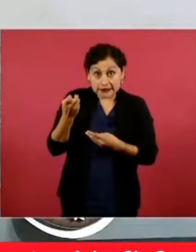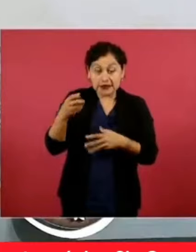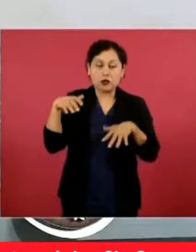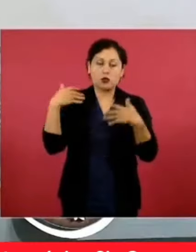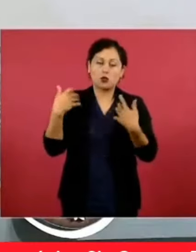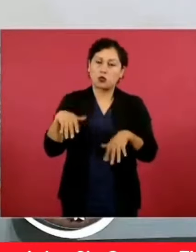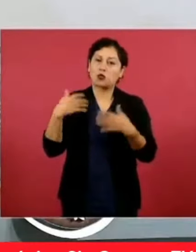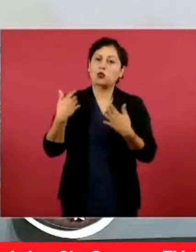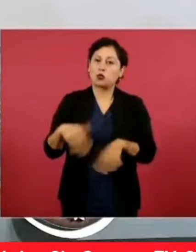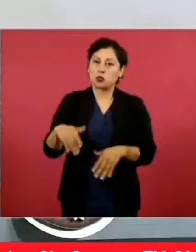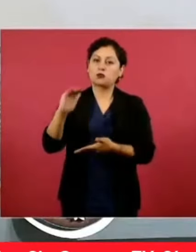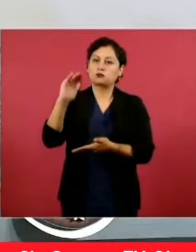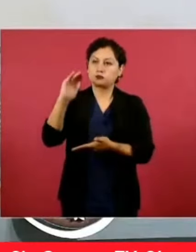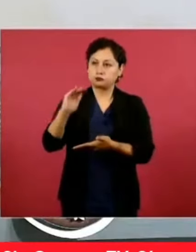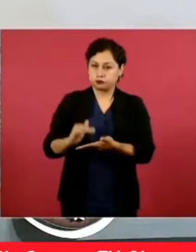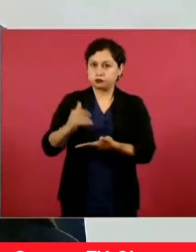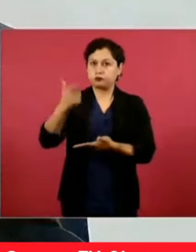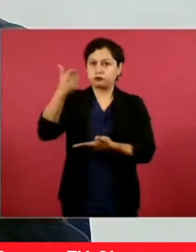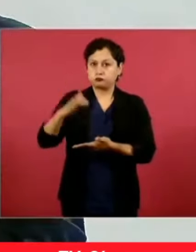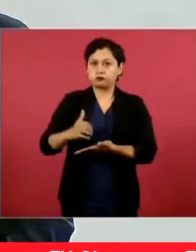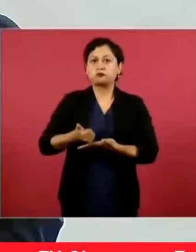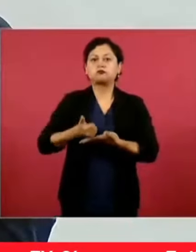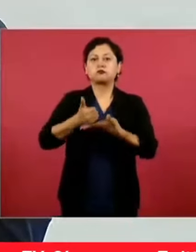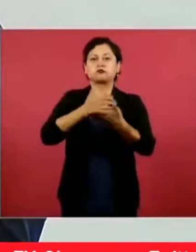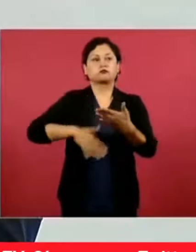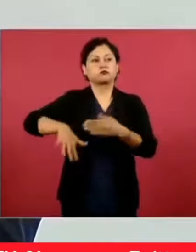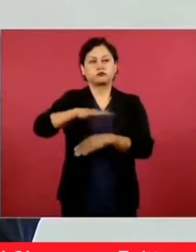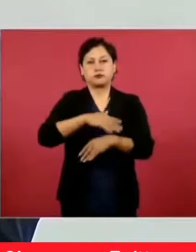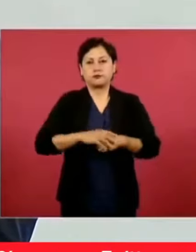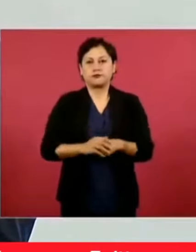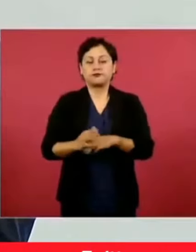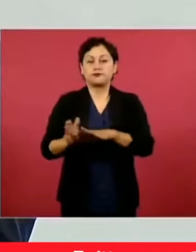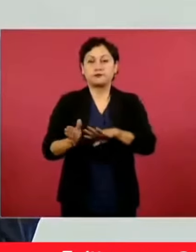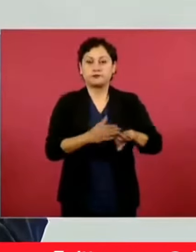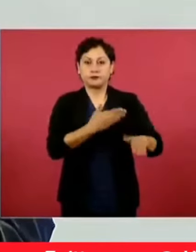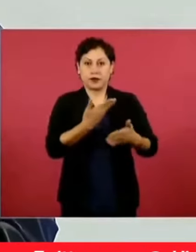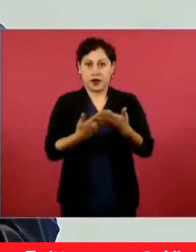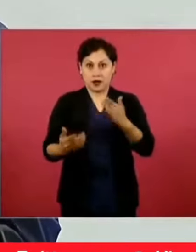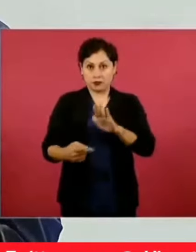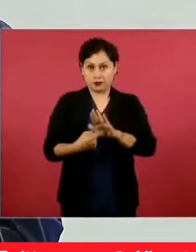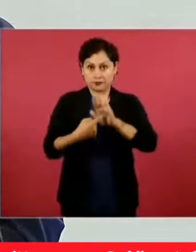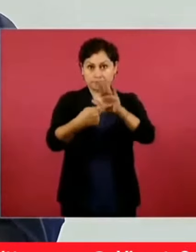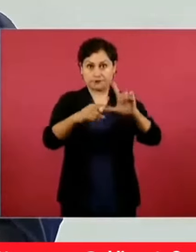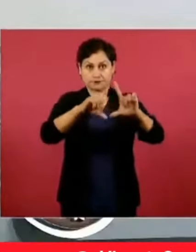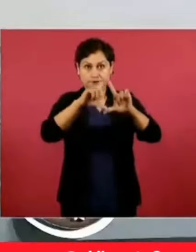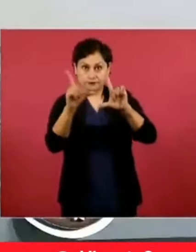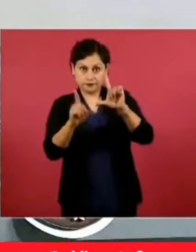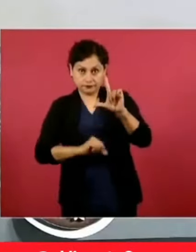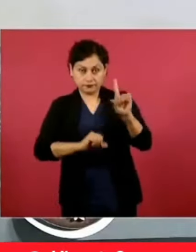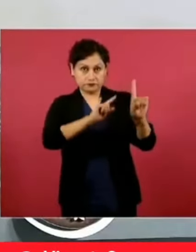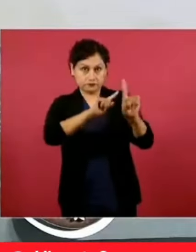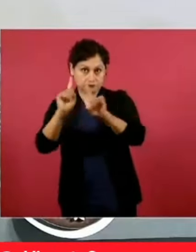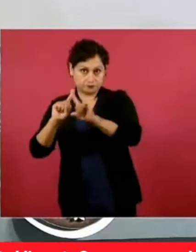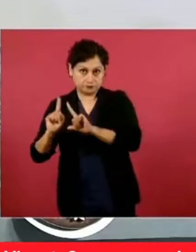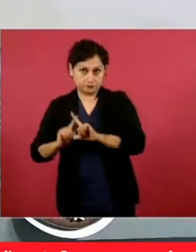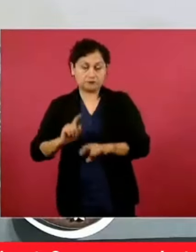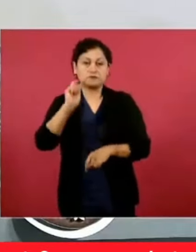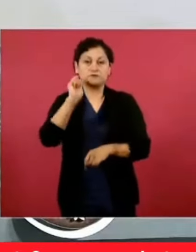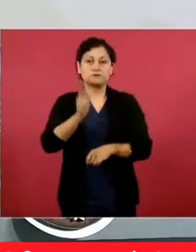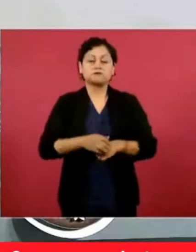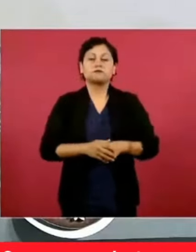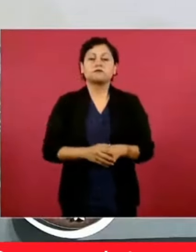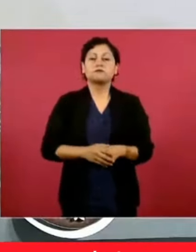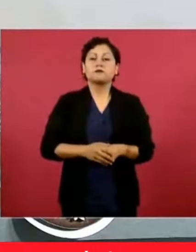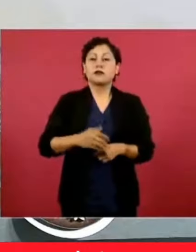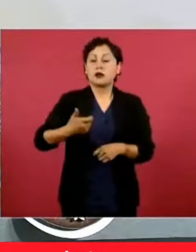las consumidoras y los consumidores. Pasando ahora por regiones y por tipo de combustible, tenemos que en el caso de los precios más